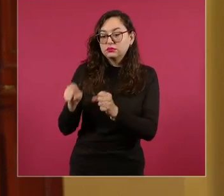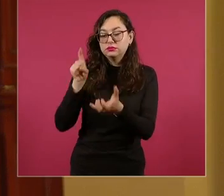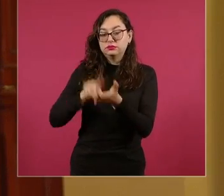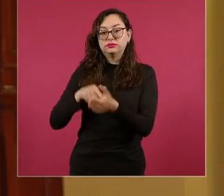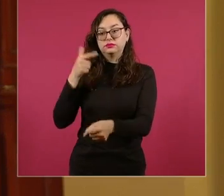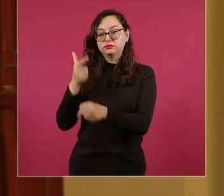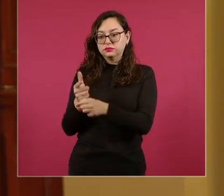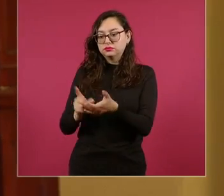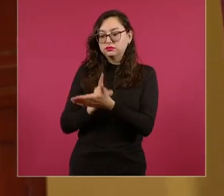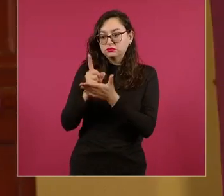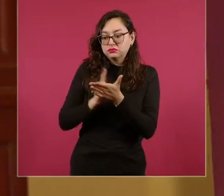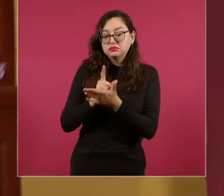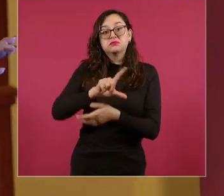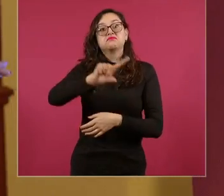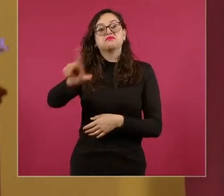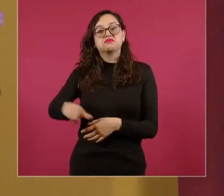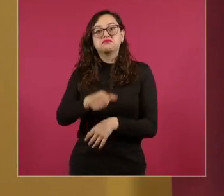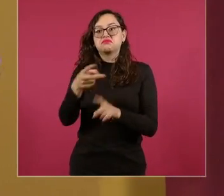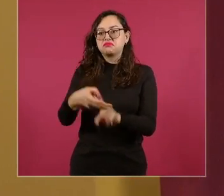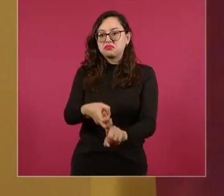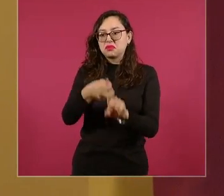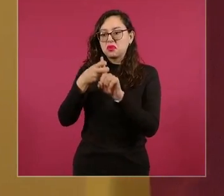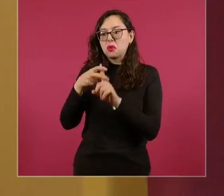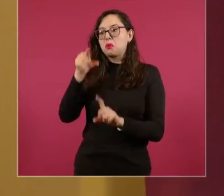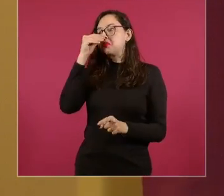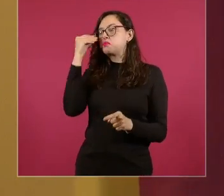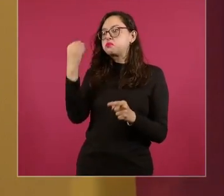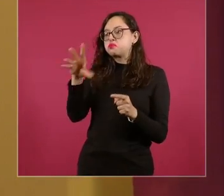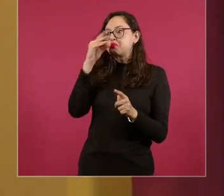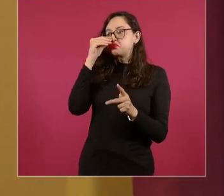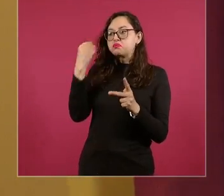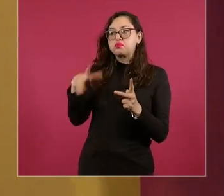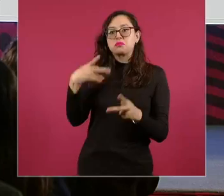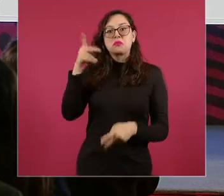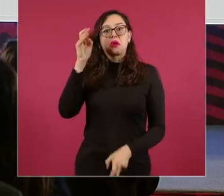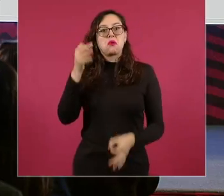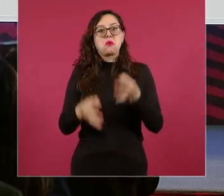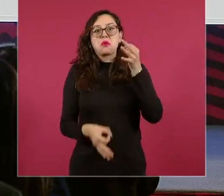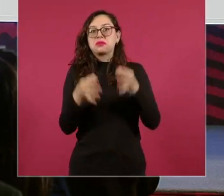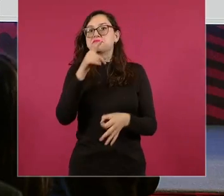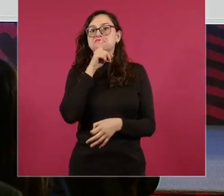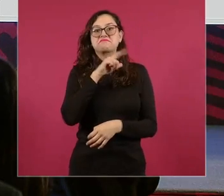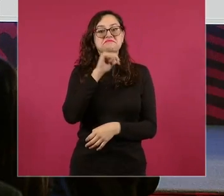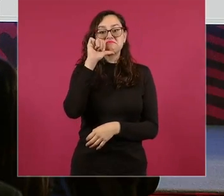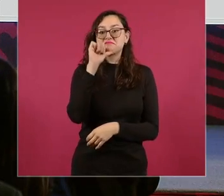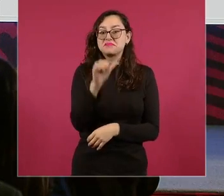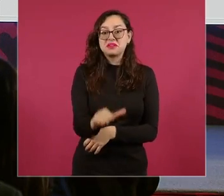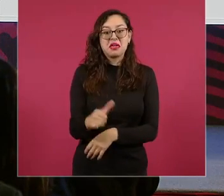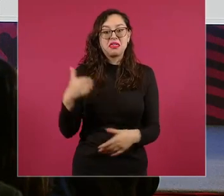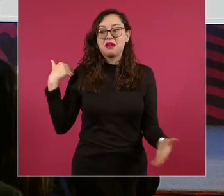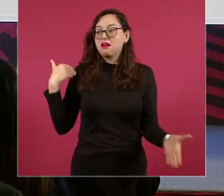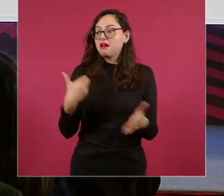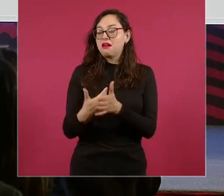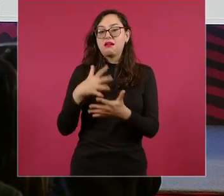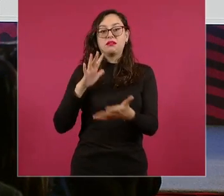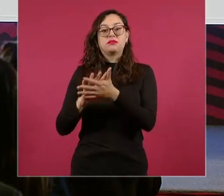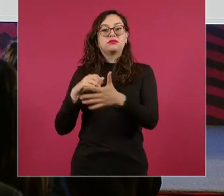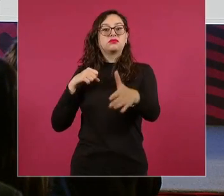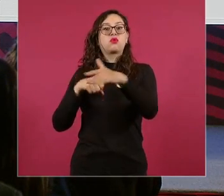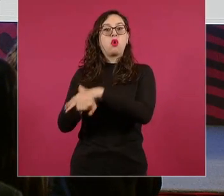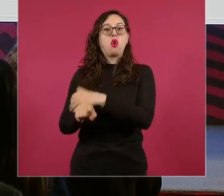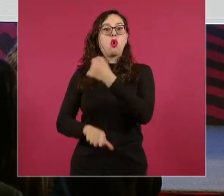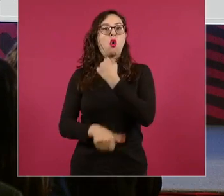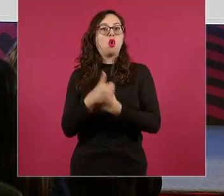el delito de secuestro y a la fecha no cuentan con una sentencia, ya han transcurrido 11 años y dos meses